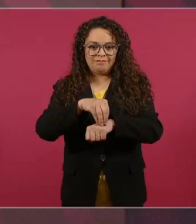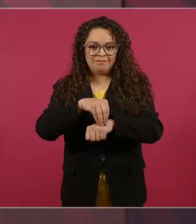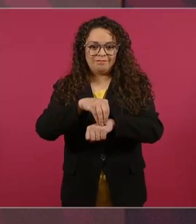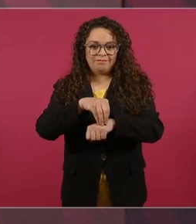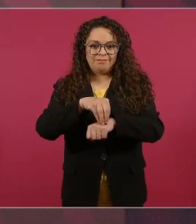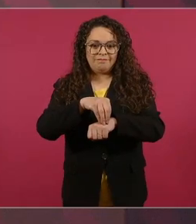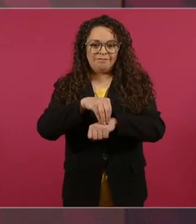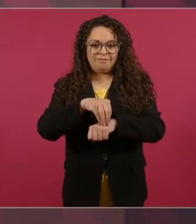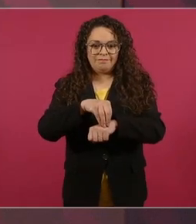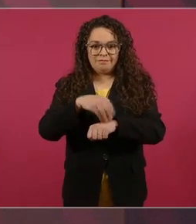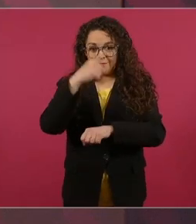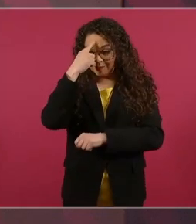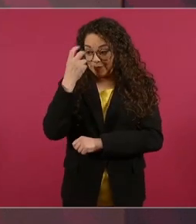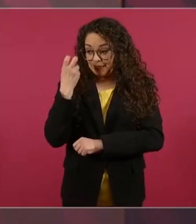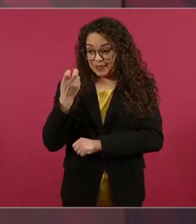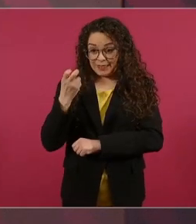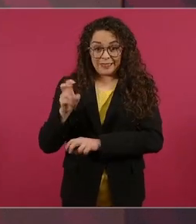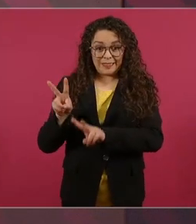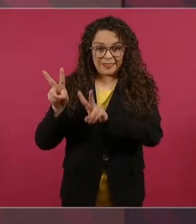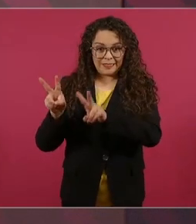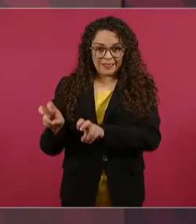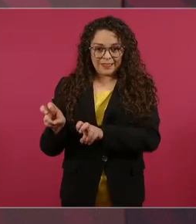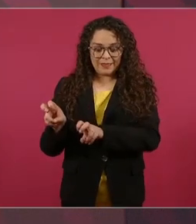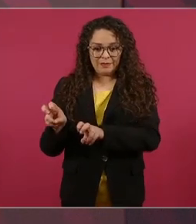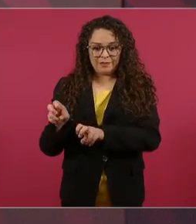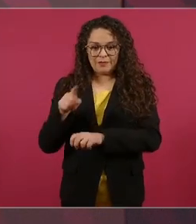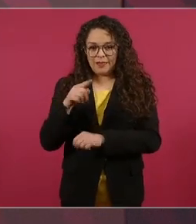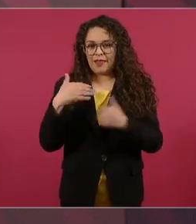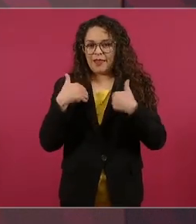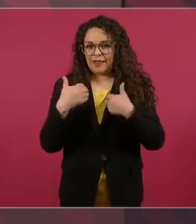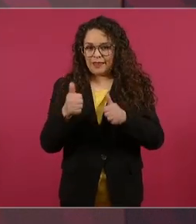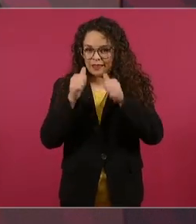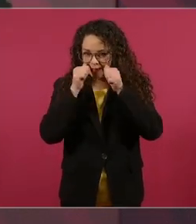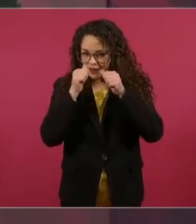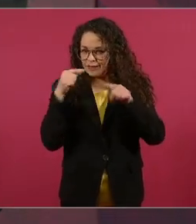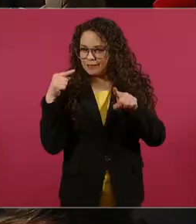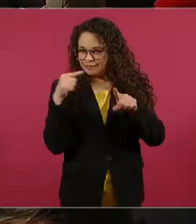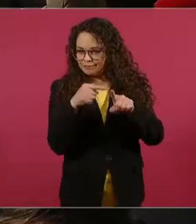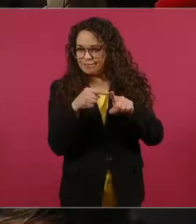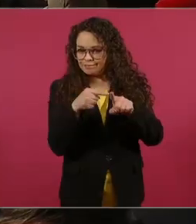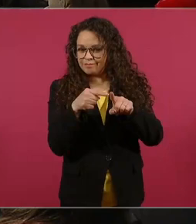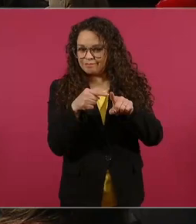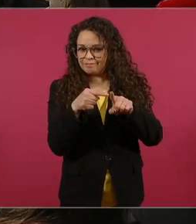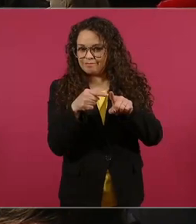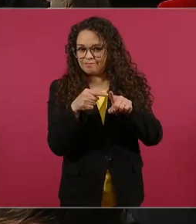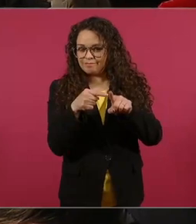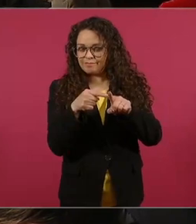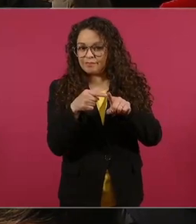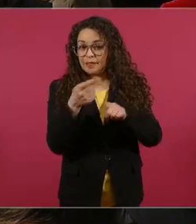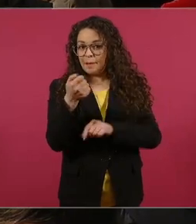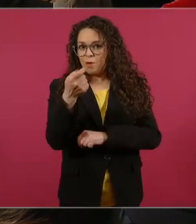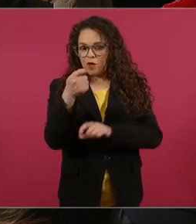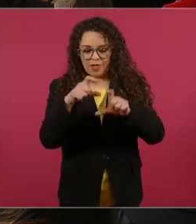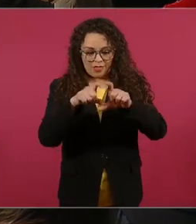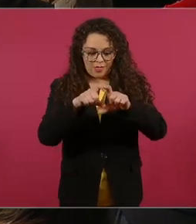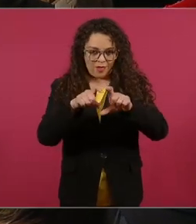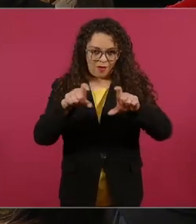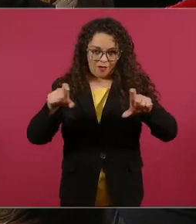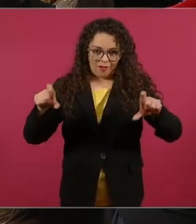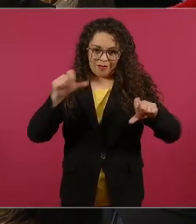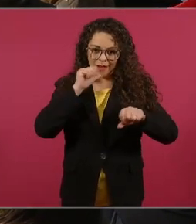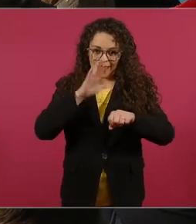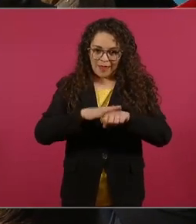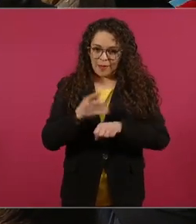atender este caso. Nada más un fragmento, porque si no, ya